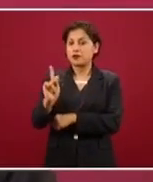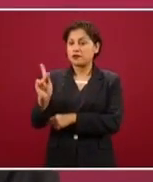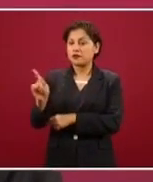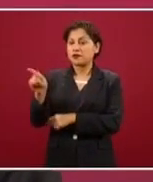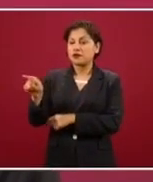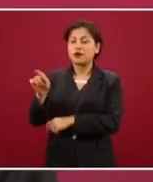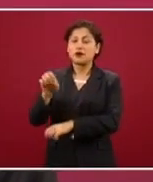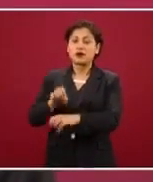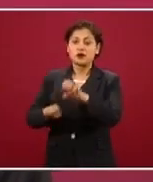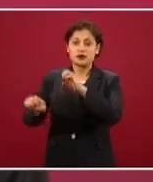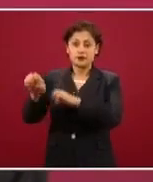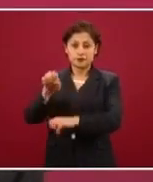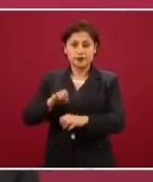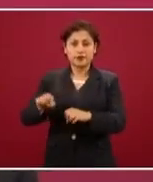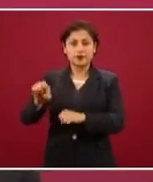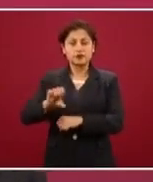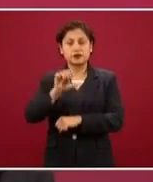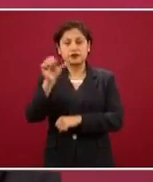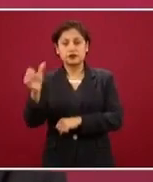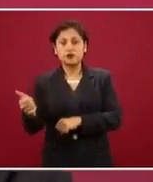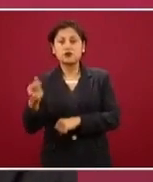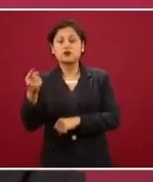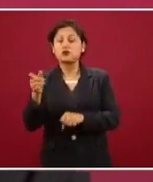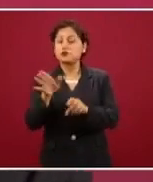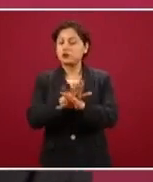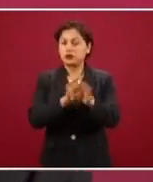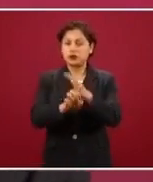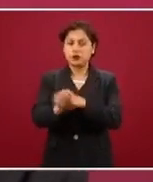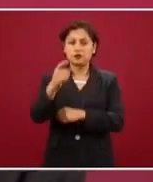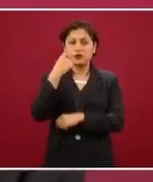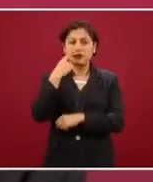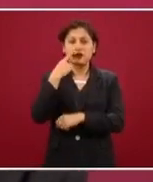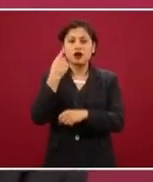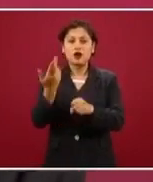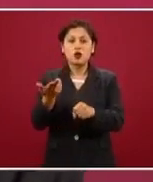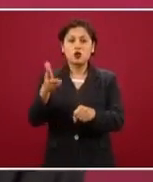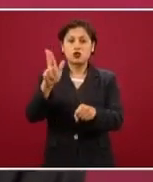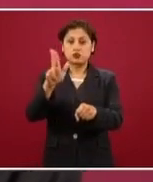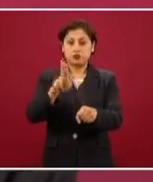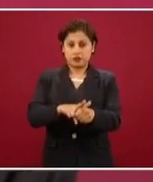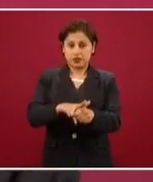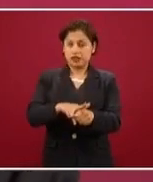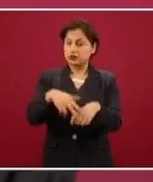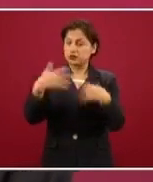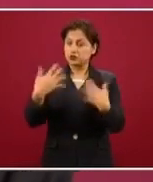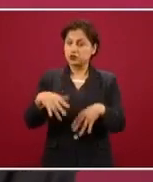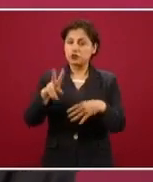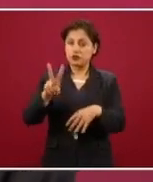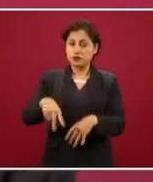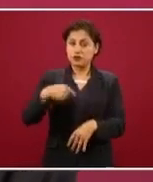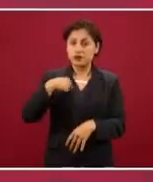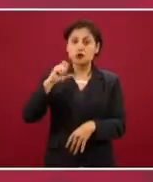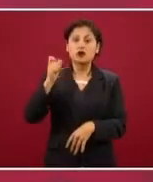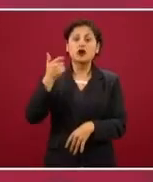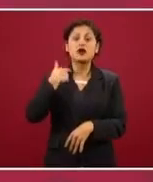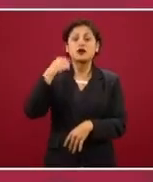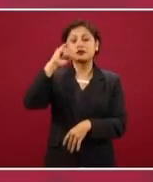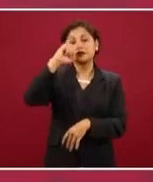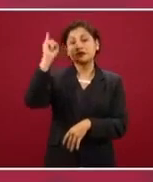¿Cuántos hospitales? La vez pasada hablábamos, fui jefe de gobierno, me tocó construir el